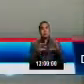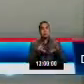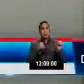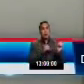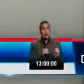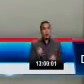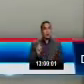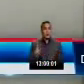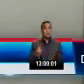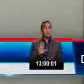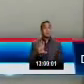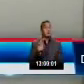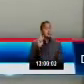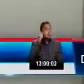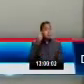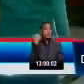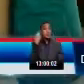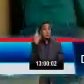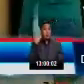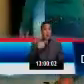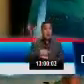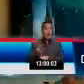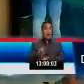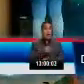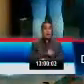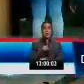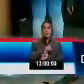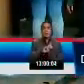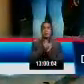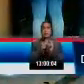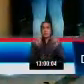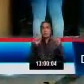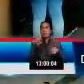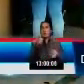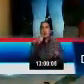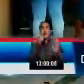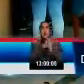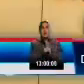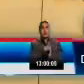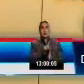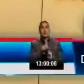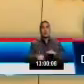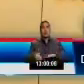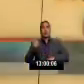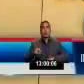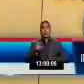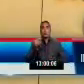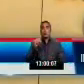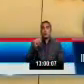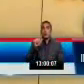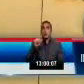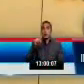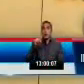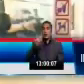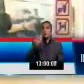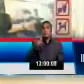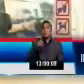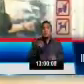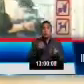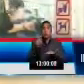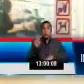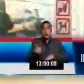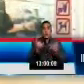delincuencia organizada. Recordemos que hace varios días se cambió el tipo penal. Lo hizo el juez Ronald Guerrero, quien es el mismo